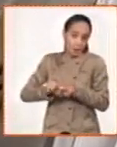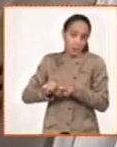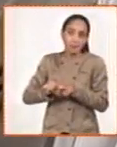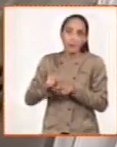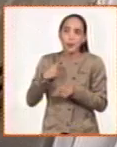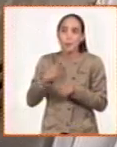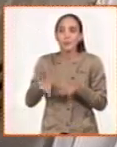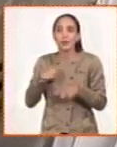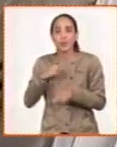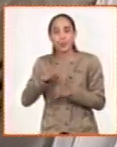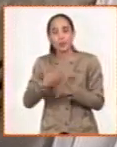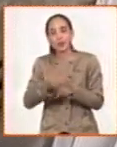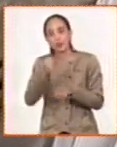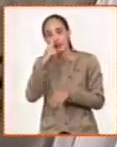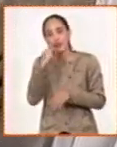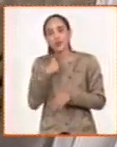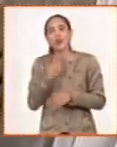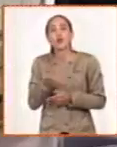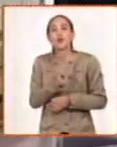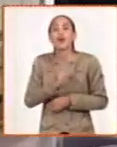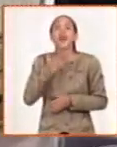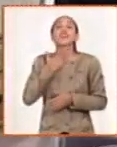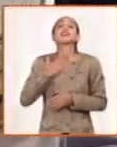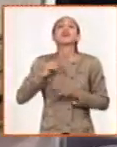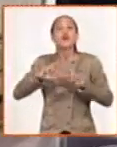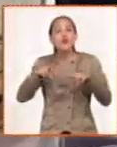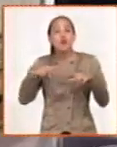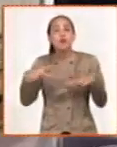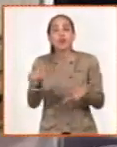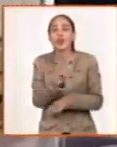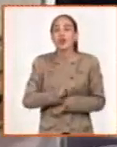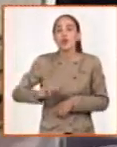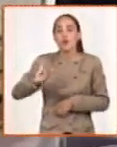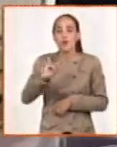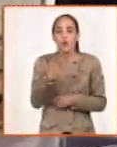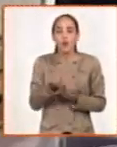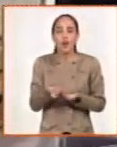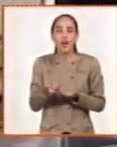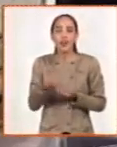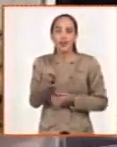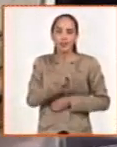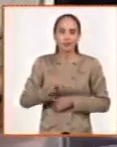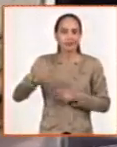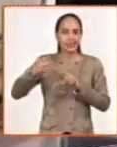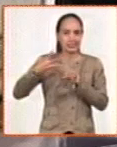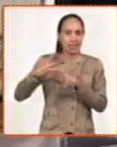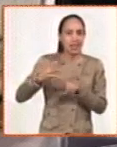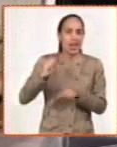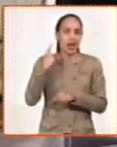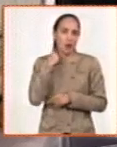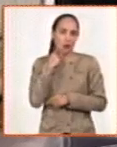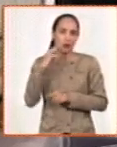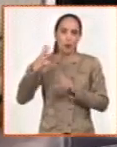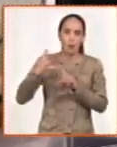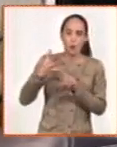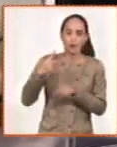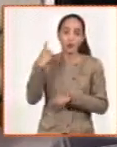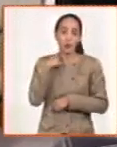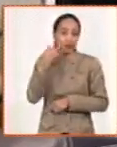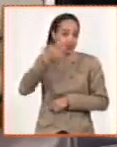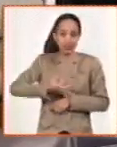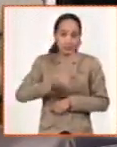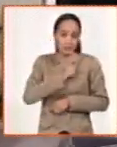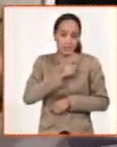de que volvieran. Sí, esperaba el circo a lo mejor 3-4 años. Siempre quise esto, que las personas por donde